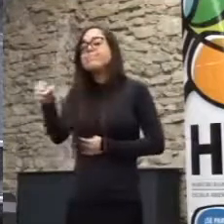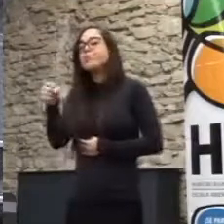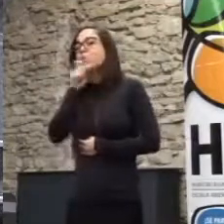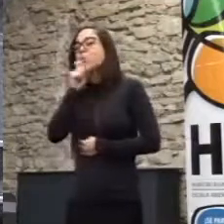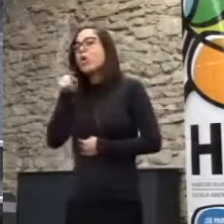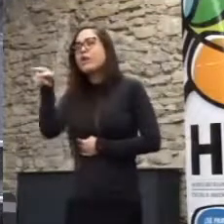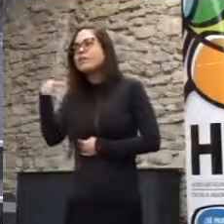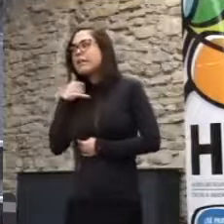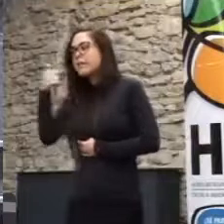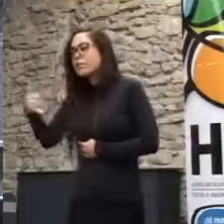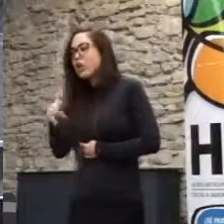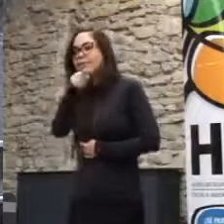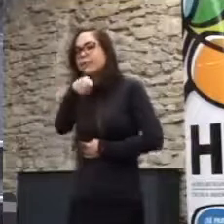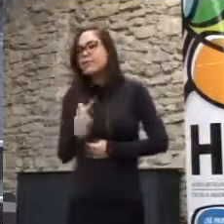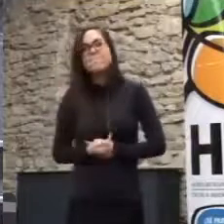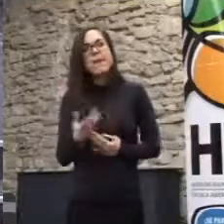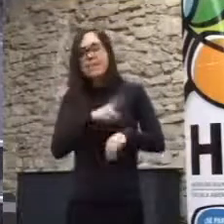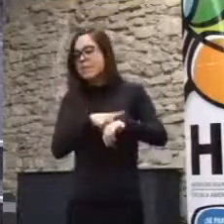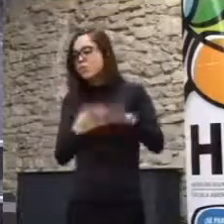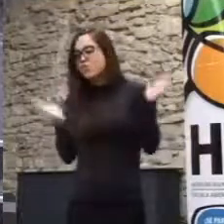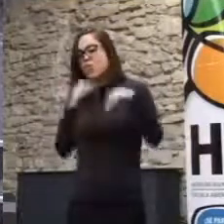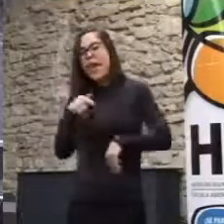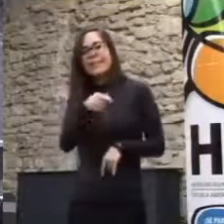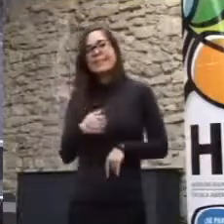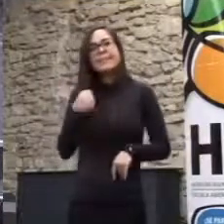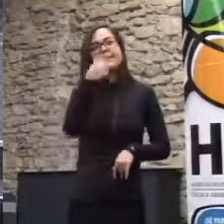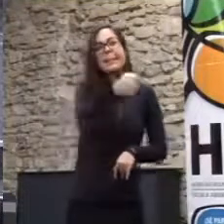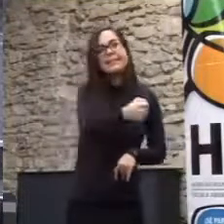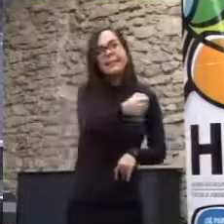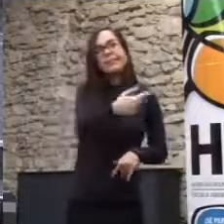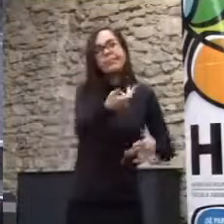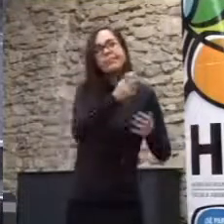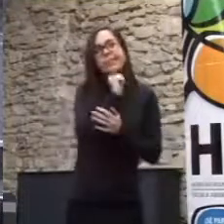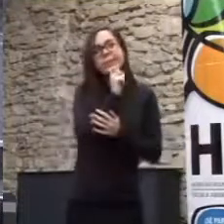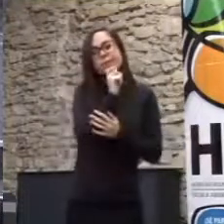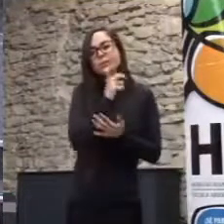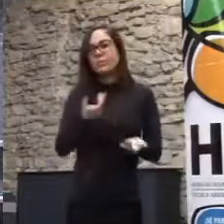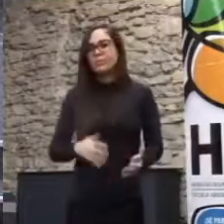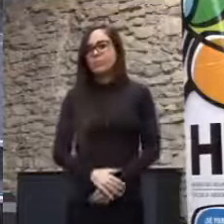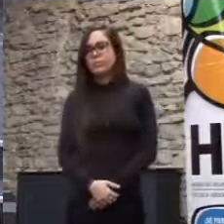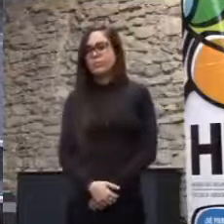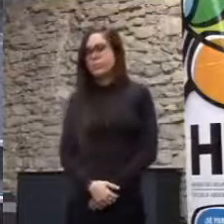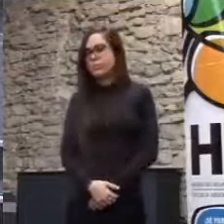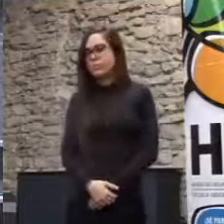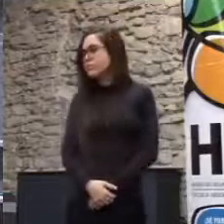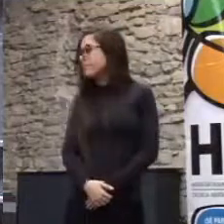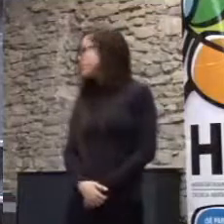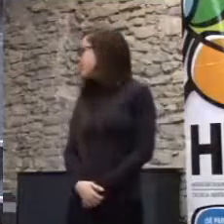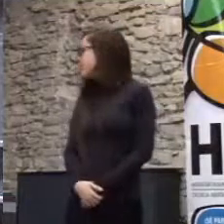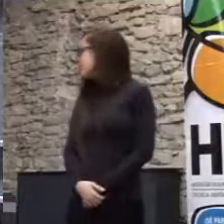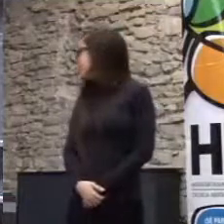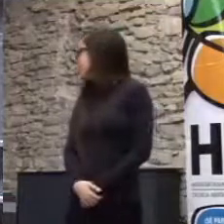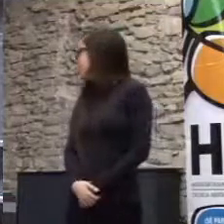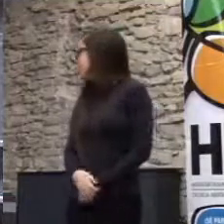no llego, sí. Este me mandarán el corte por otro lado, este me busco la vida. Y pero, es así. Pero la línea editorial del medio